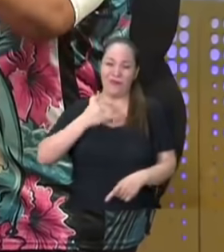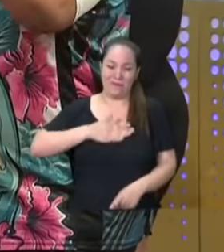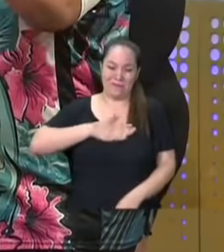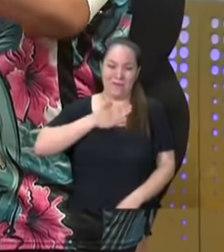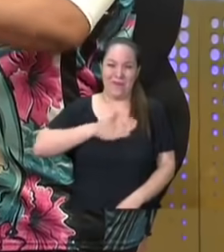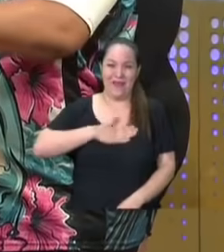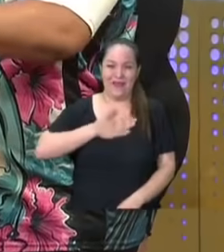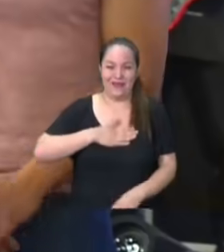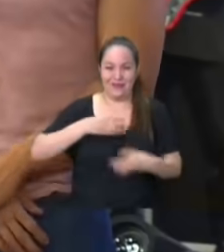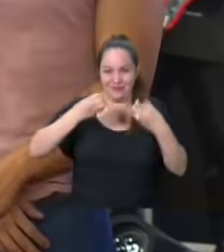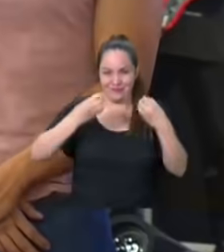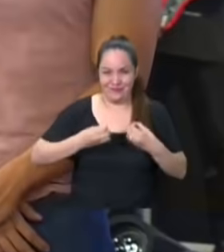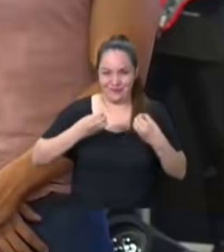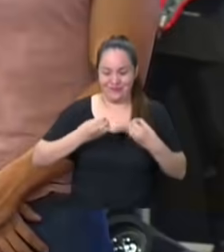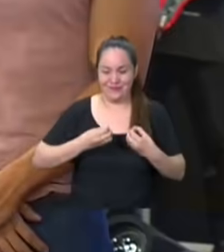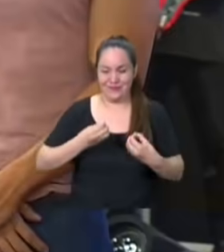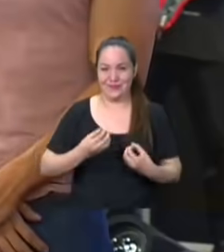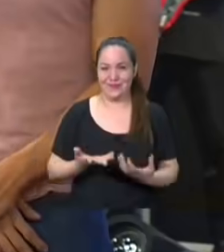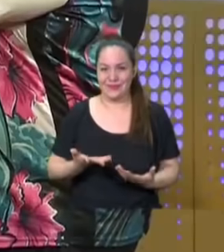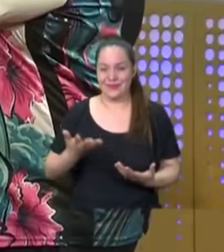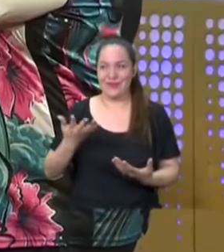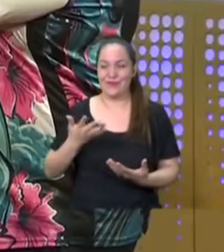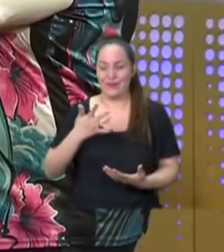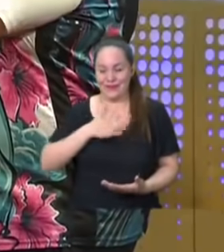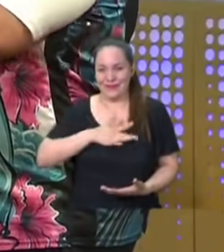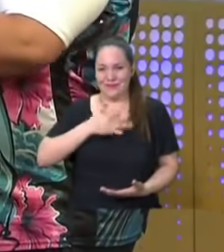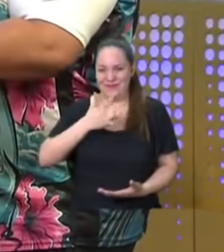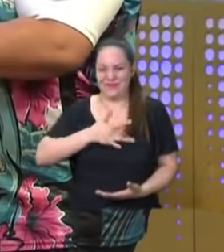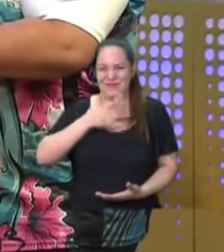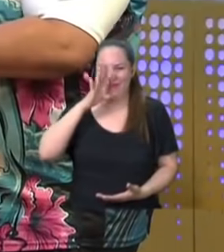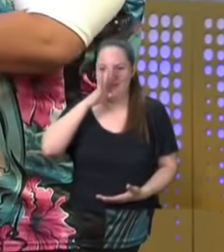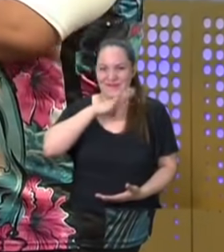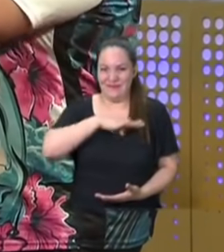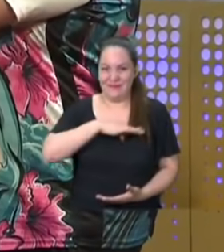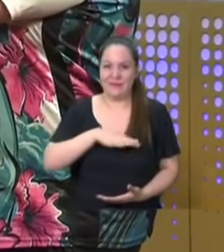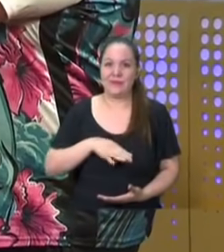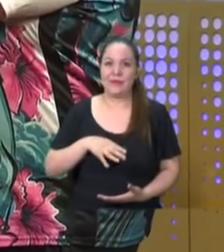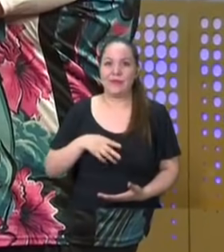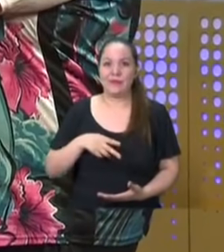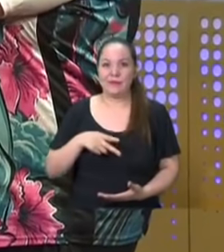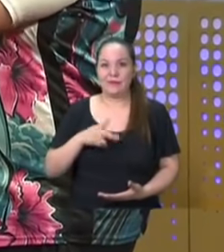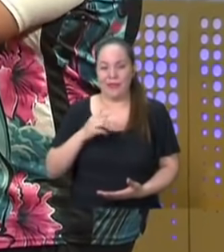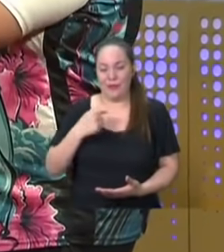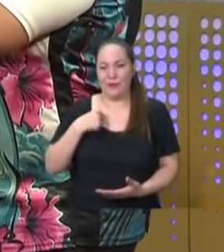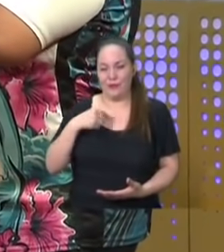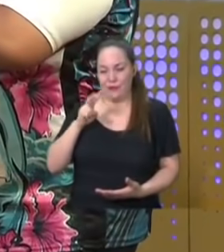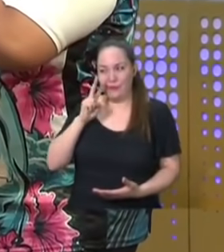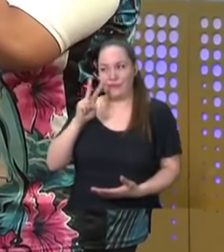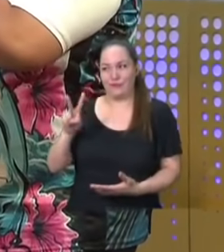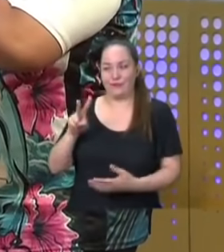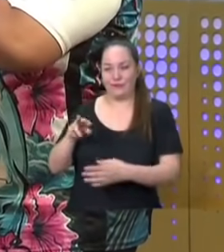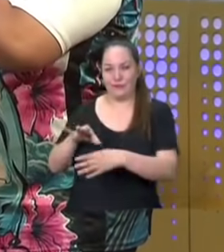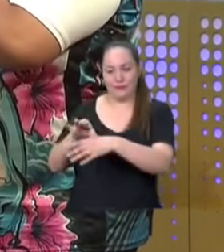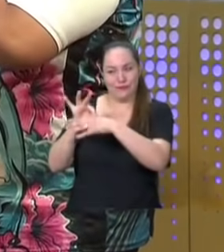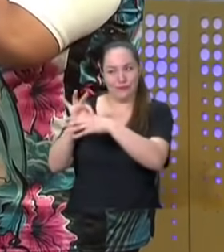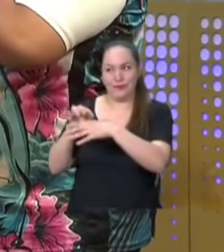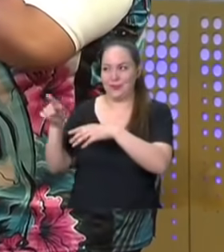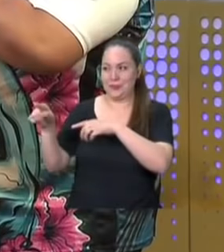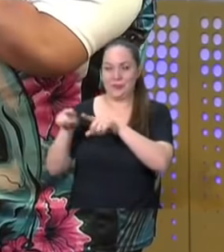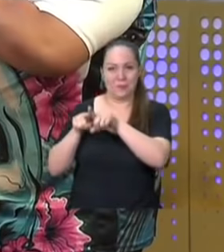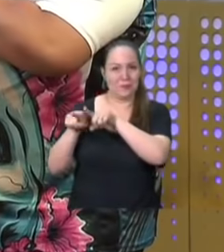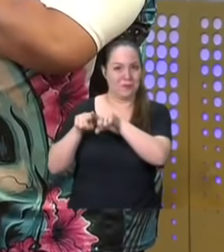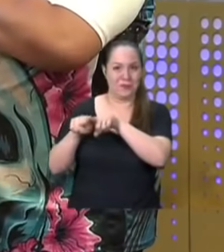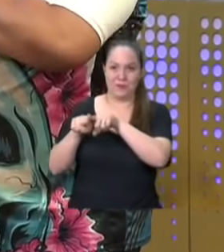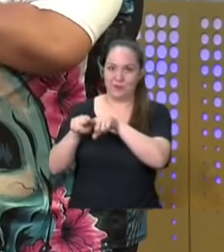Sí, entendemos que te puedes tardar. Sí, se escucha hasta acá. Y oí, y pues es mi hermano. Yo siempre te he dicho, como le decía a uno que ya no está aquí